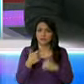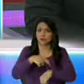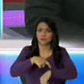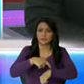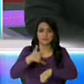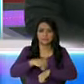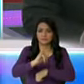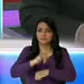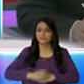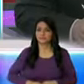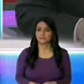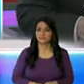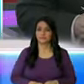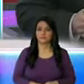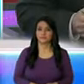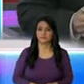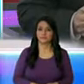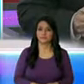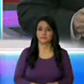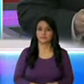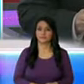hora?